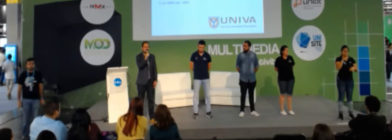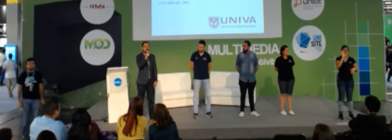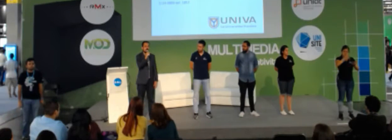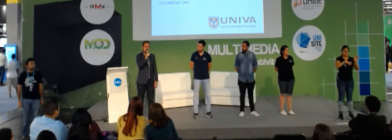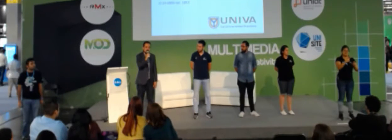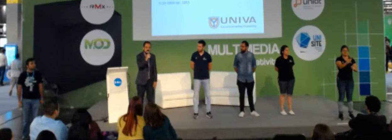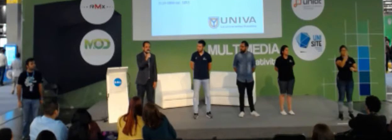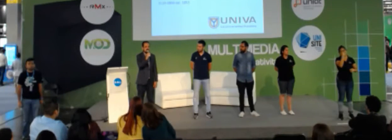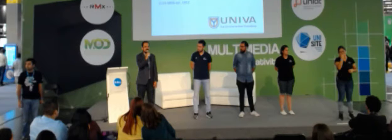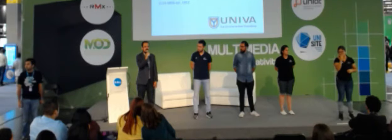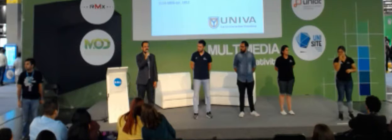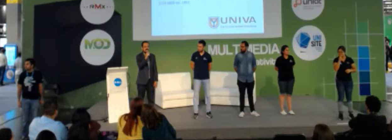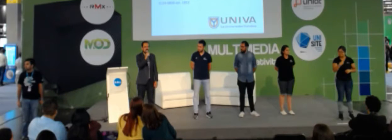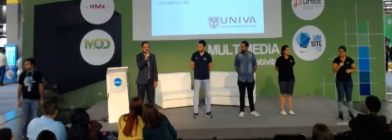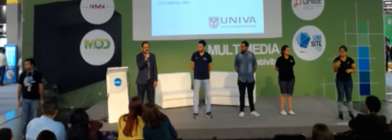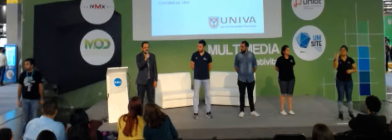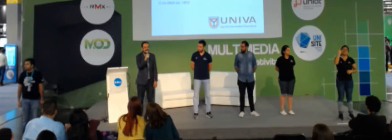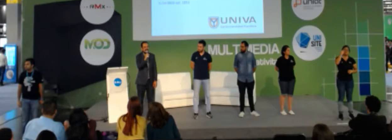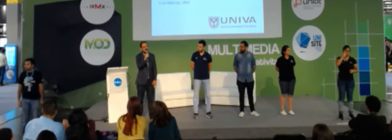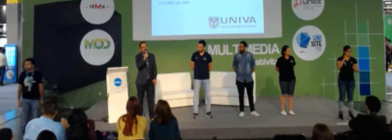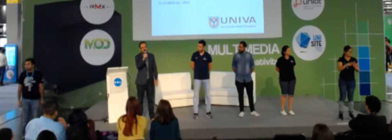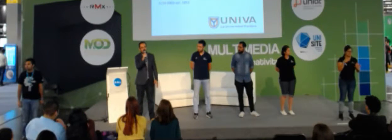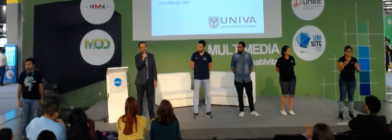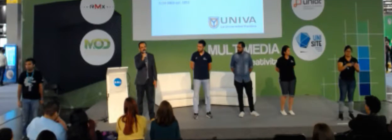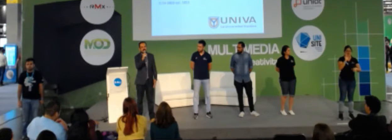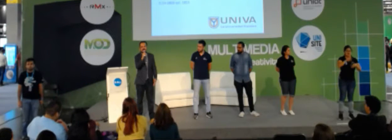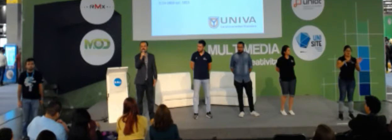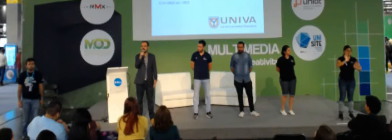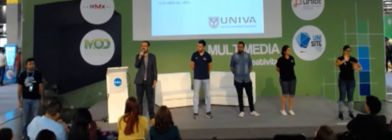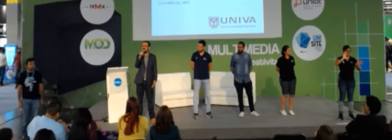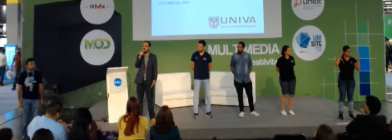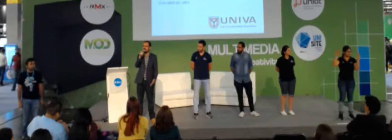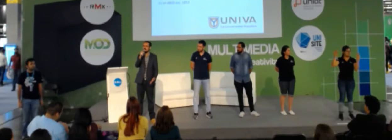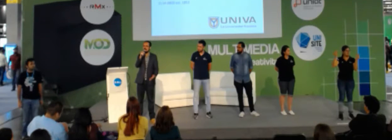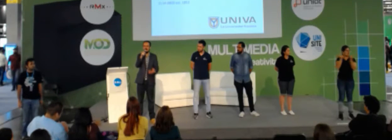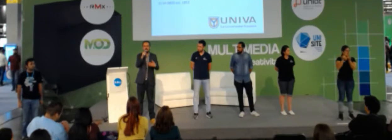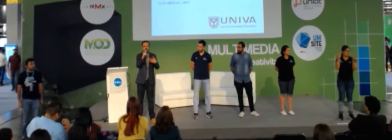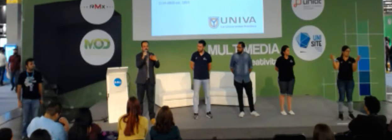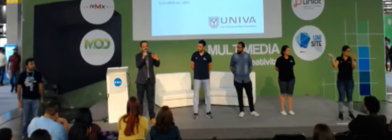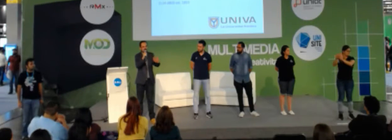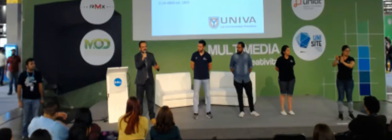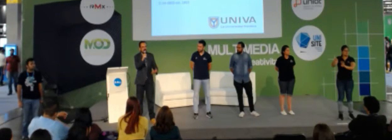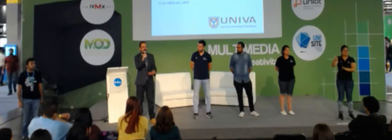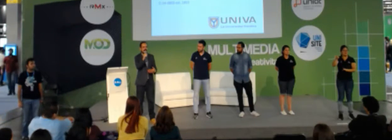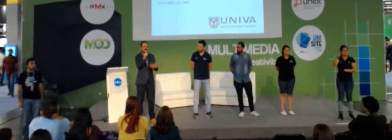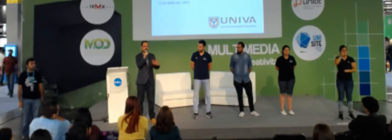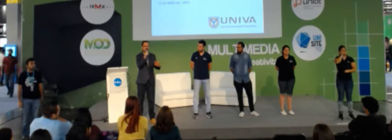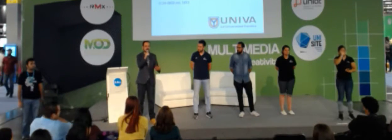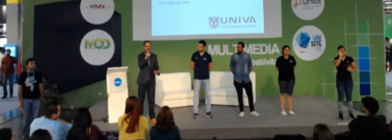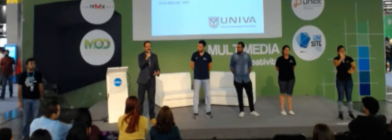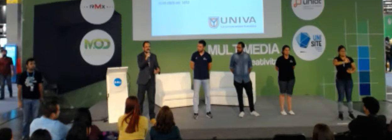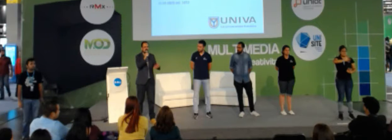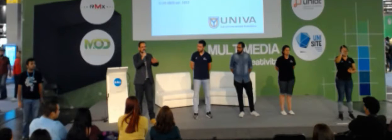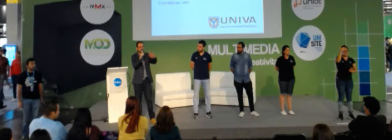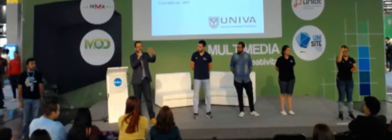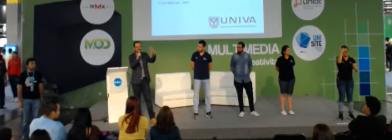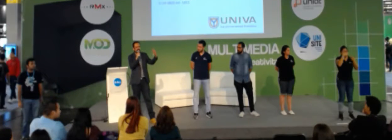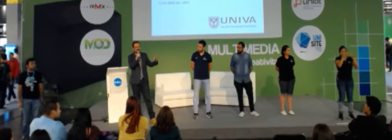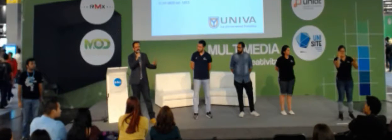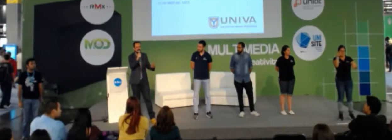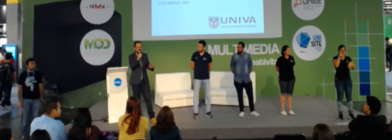puertas muchísimas veces. Nos han dicho hasta de lo que no. Gente que crees tú que es muy estudiada y muy abierta,